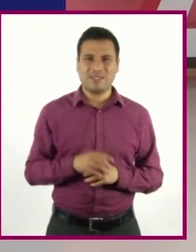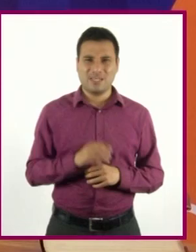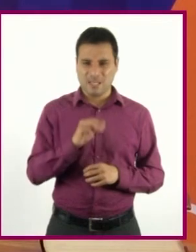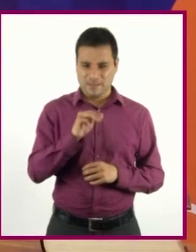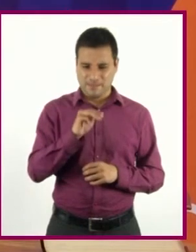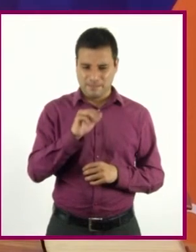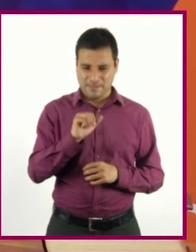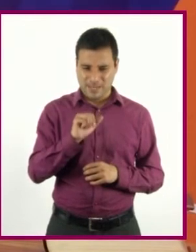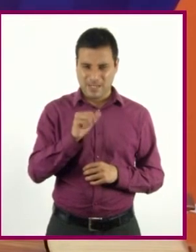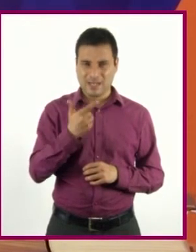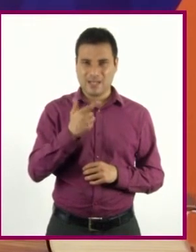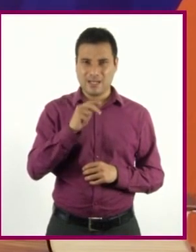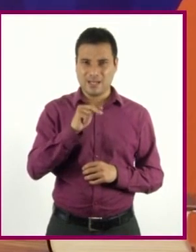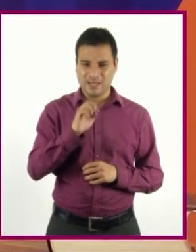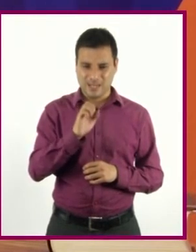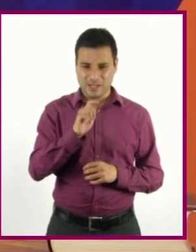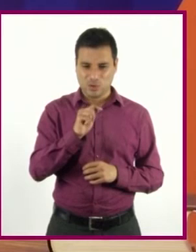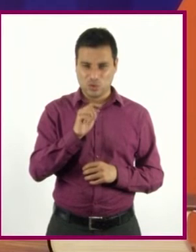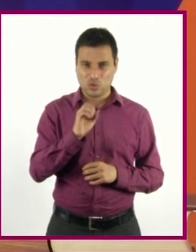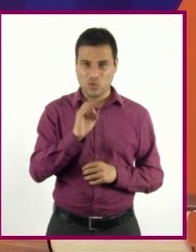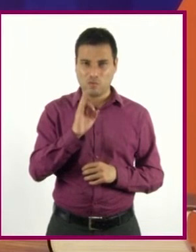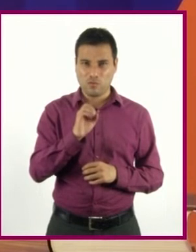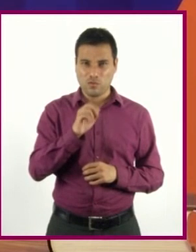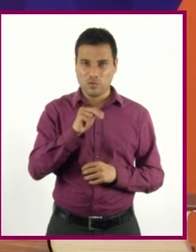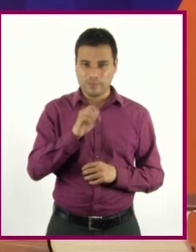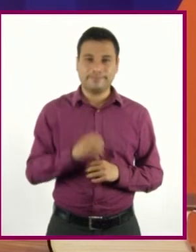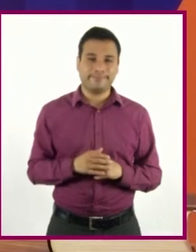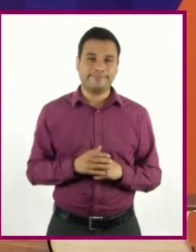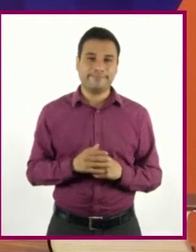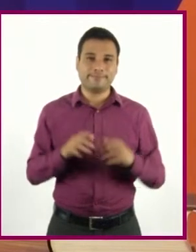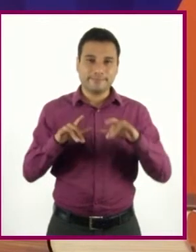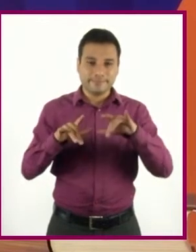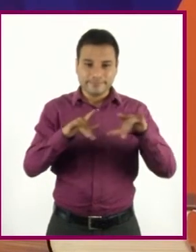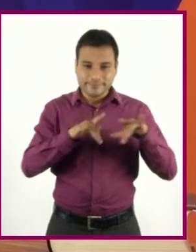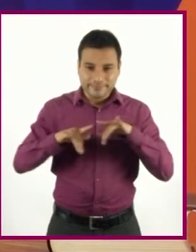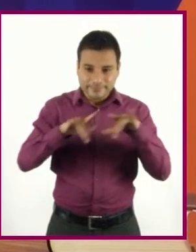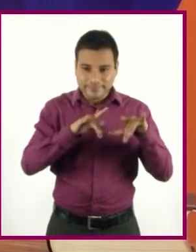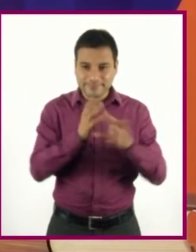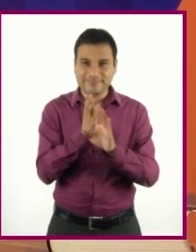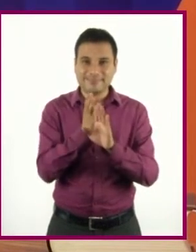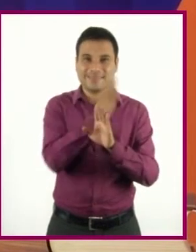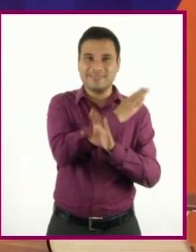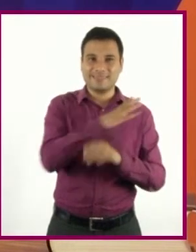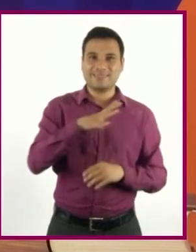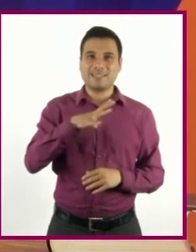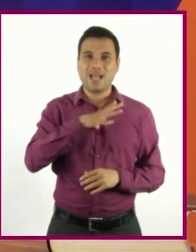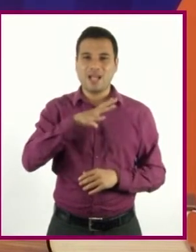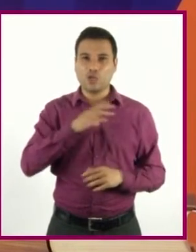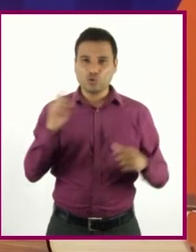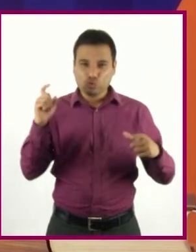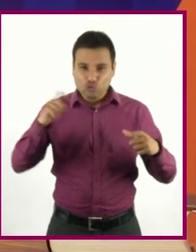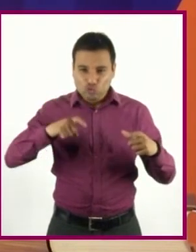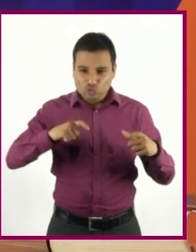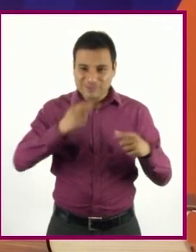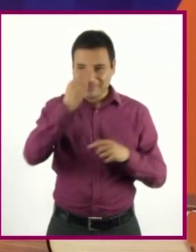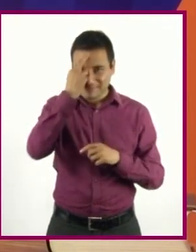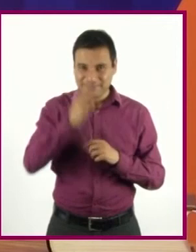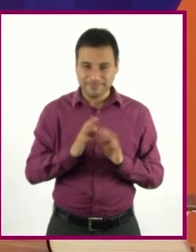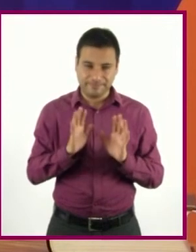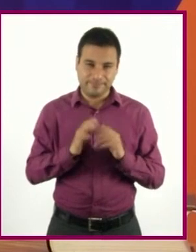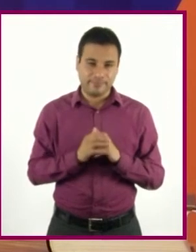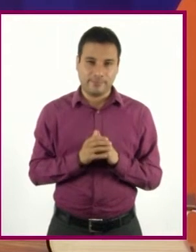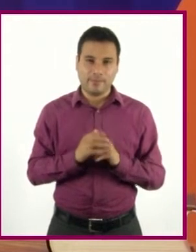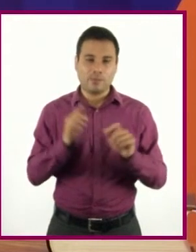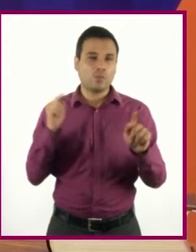magnetófono? Es como el bisabuelo de la grabadora y como el tatarabuelo del reproductor digital, pero el principio